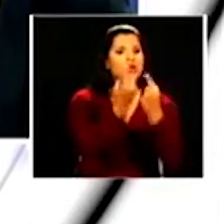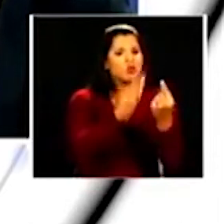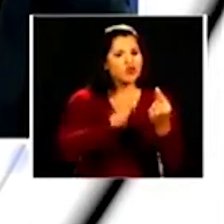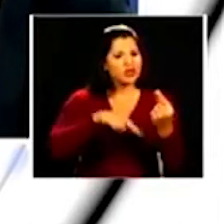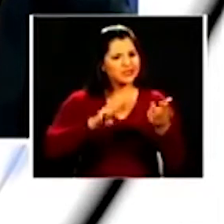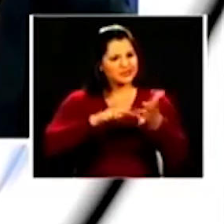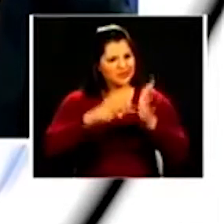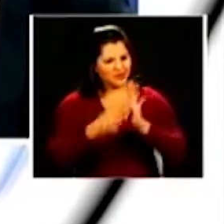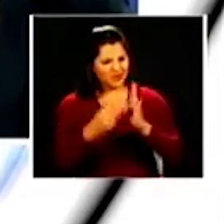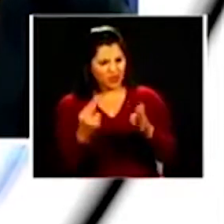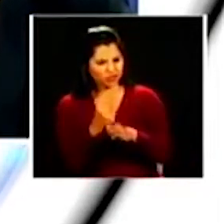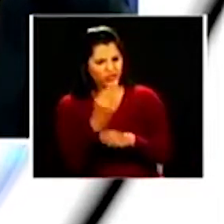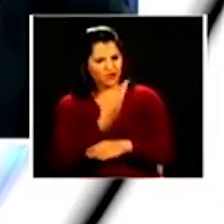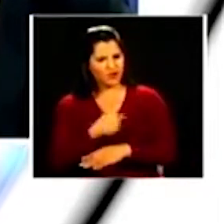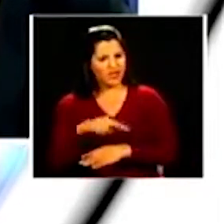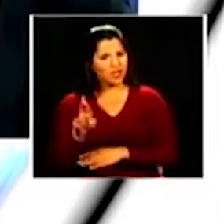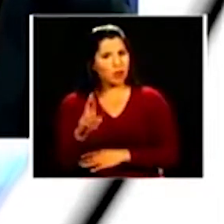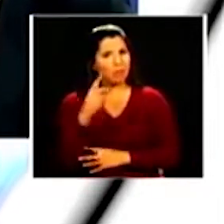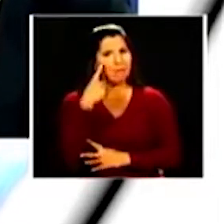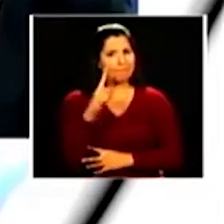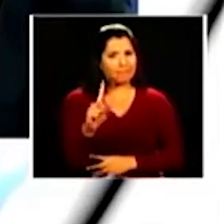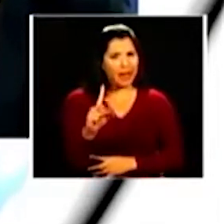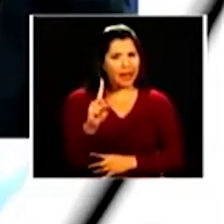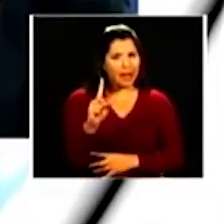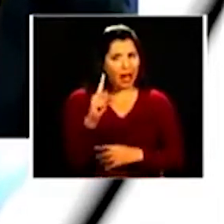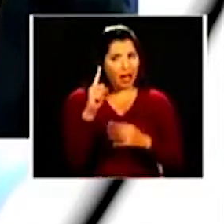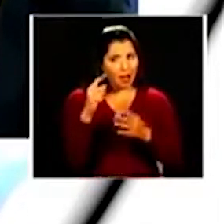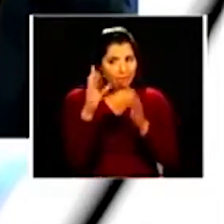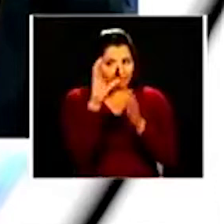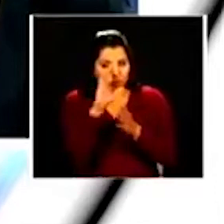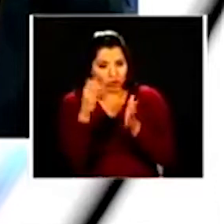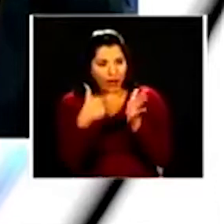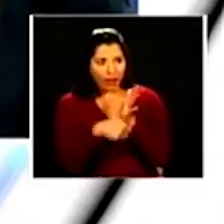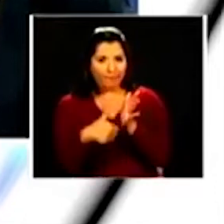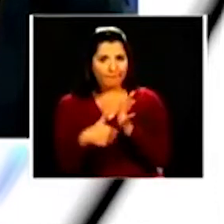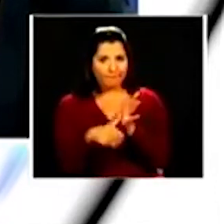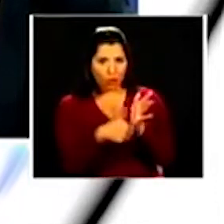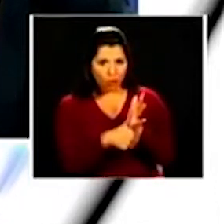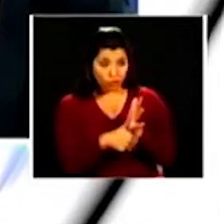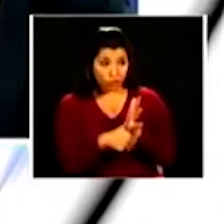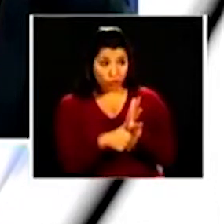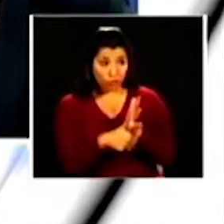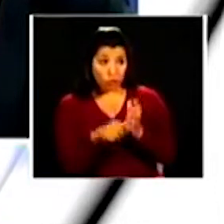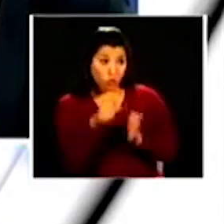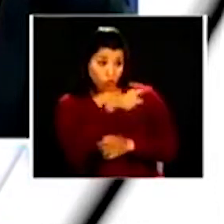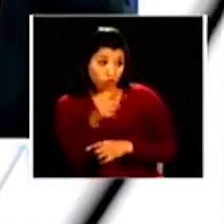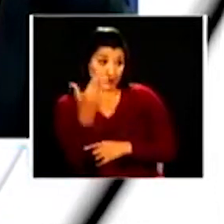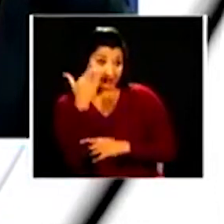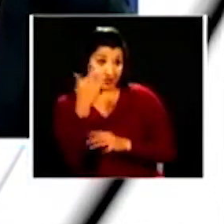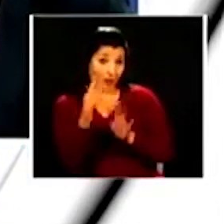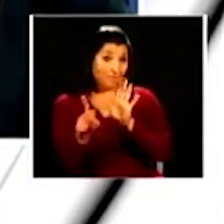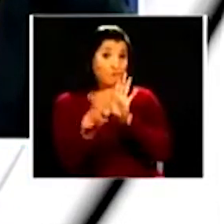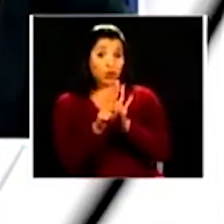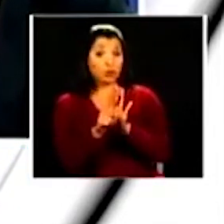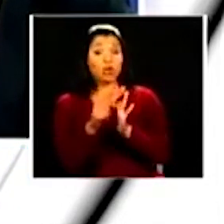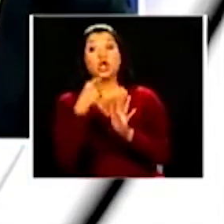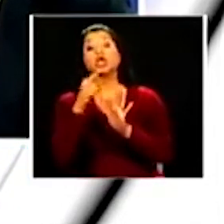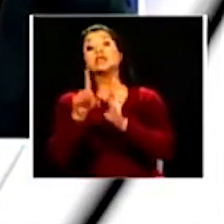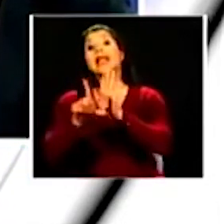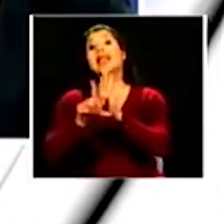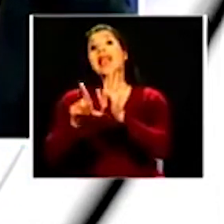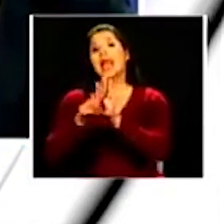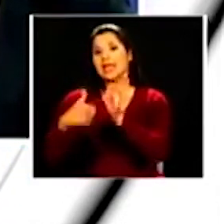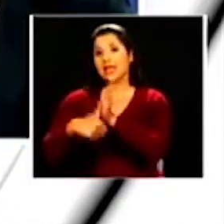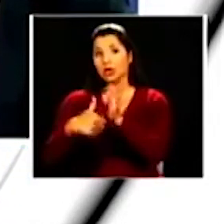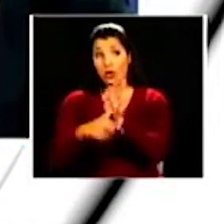religión para ganar votos, conforme pues ya sabemos está prohibido en el Código Electoral y en la Constitución